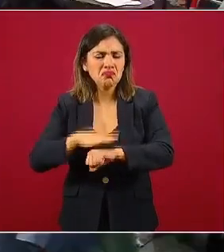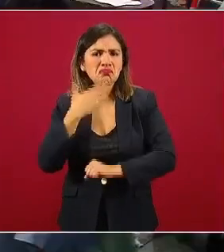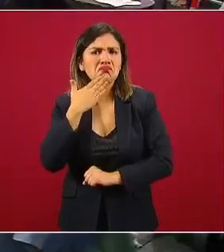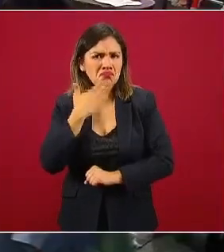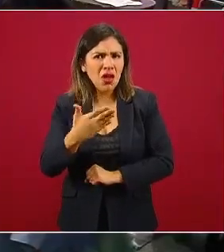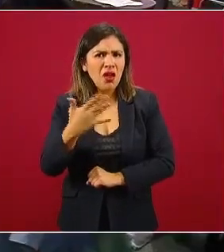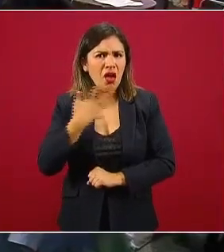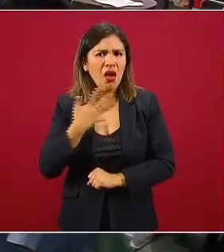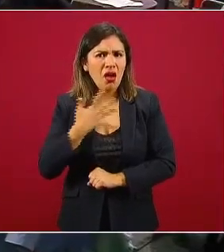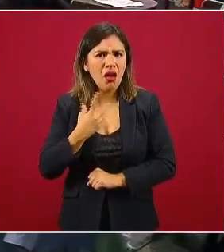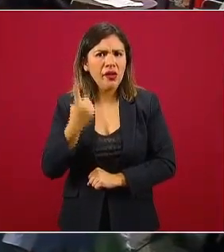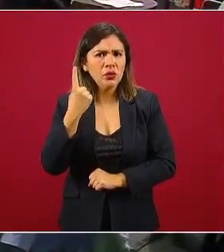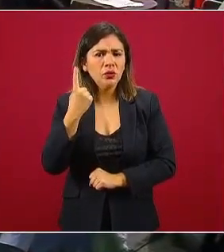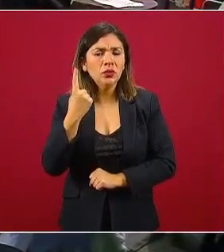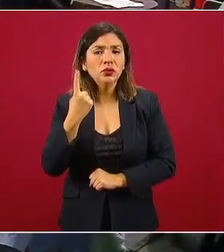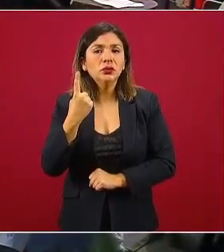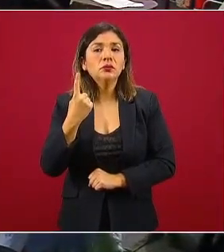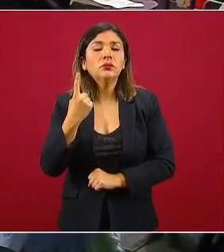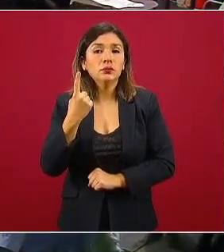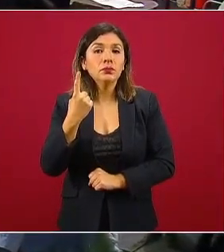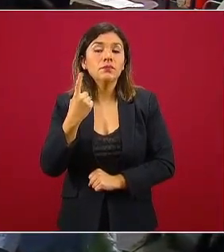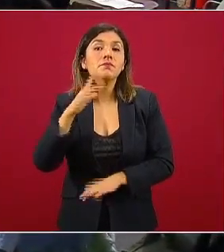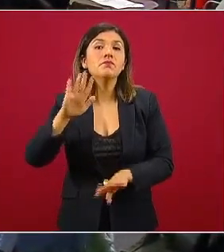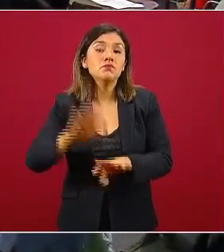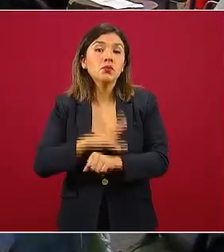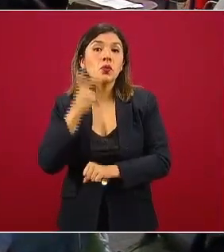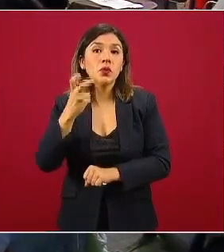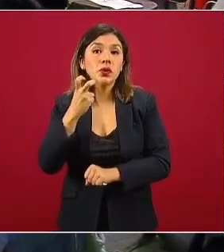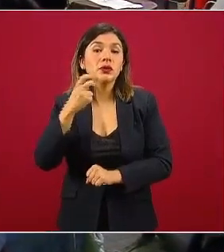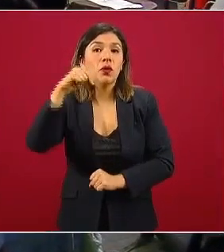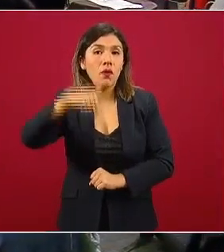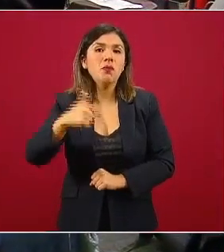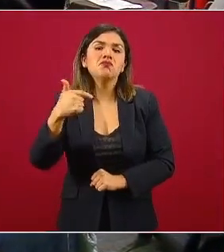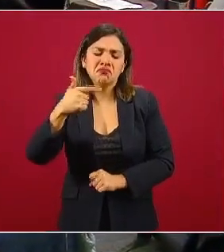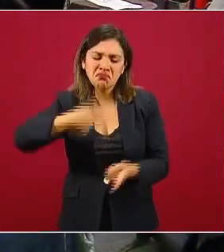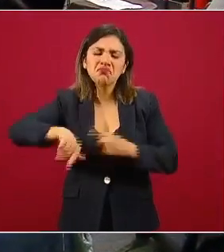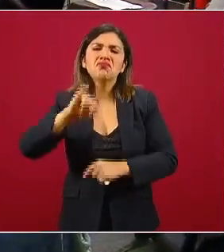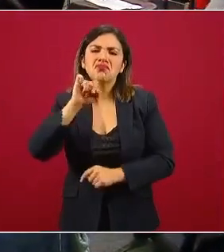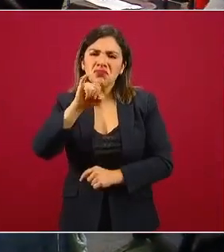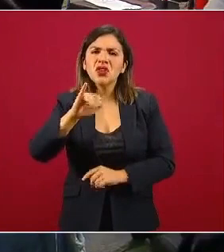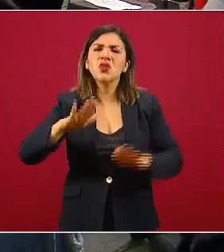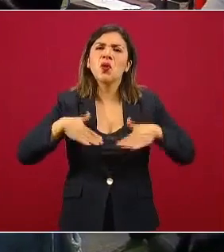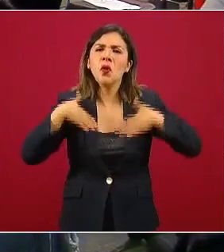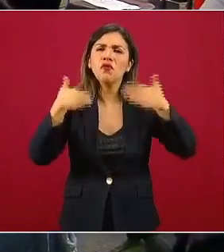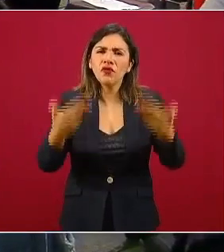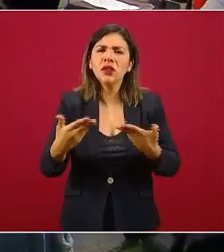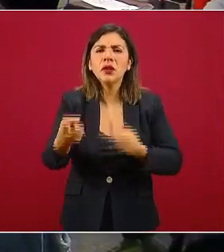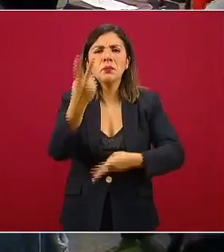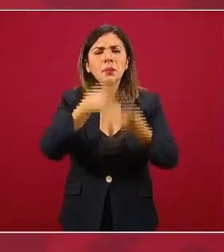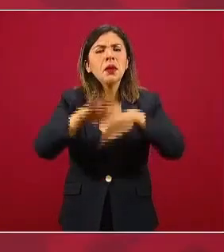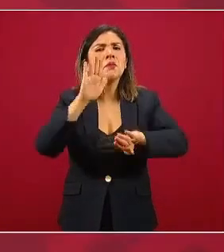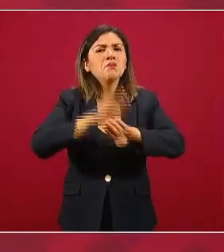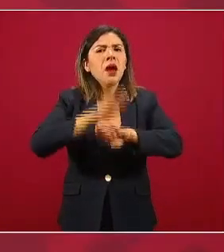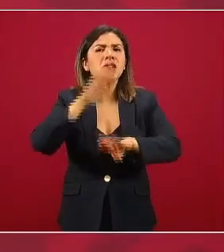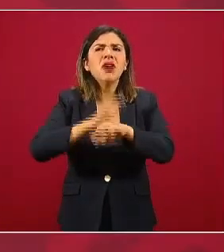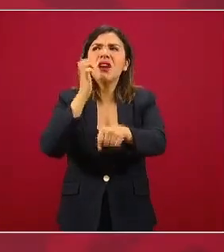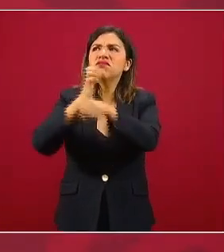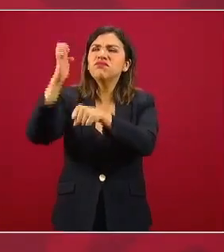y por eso tenemos confianza de que va a llegar más inversión